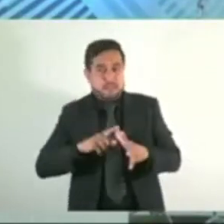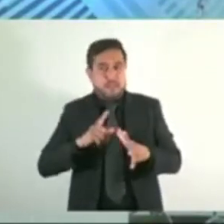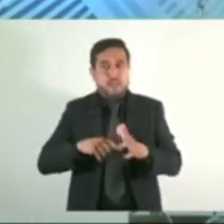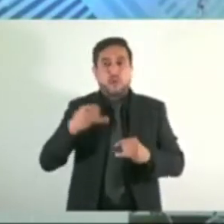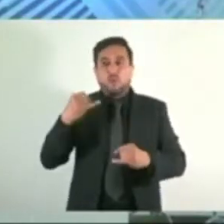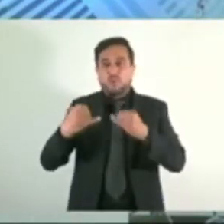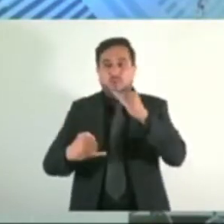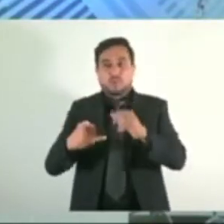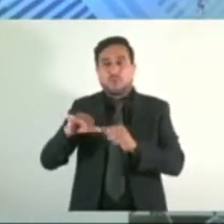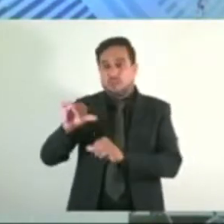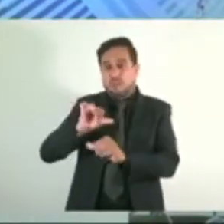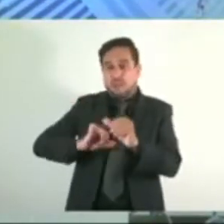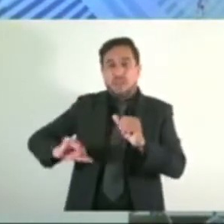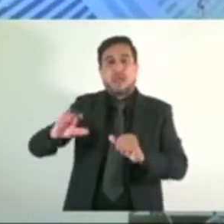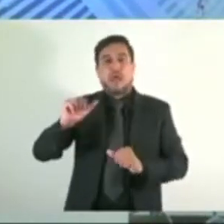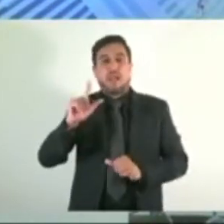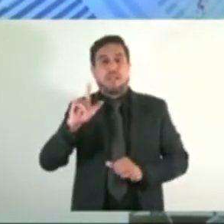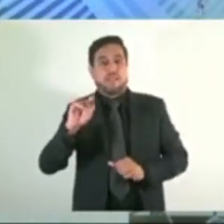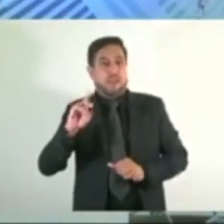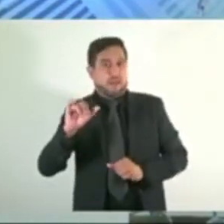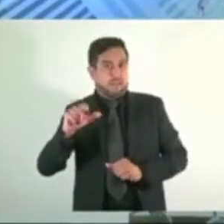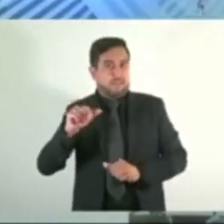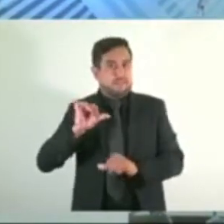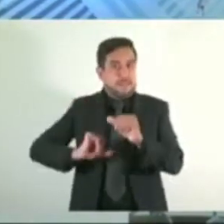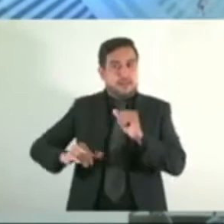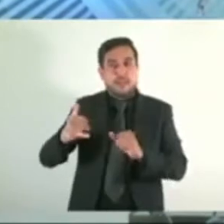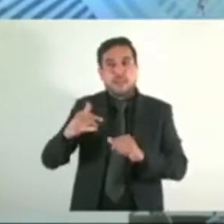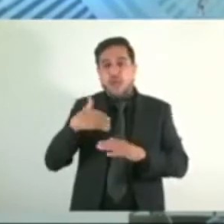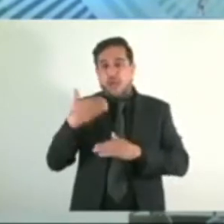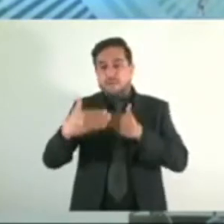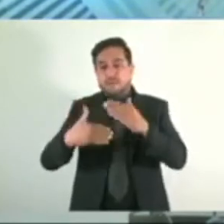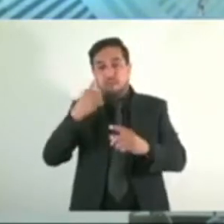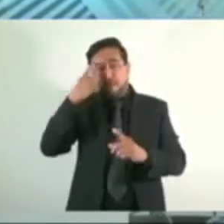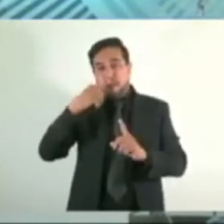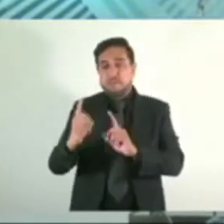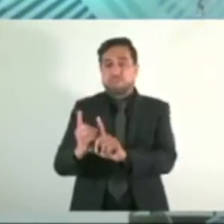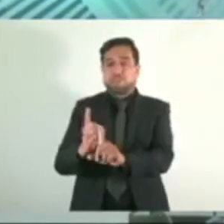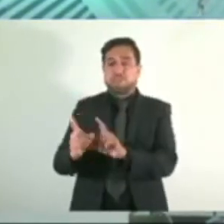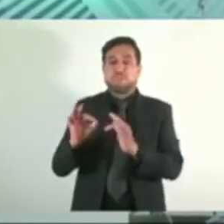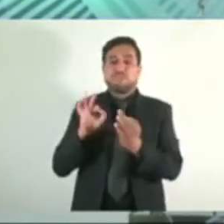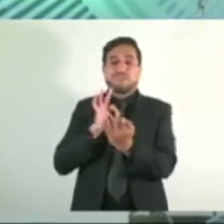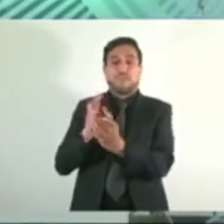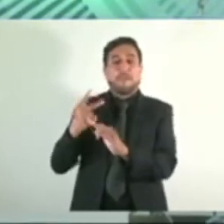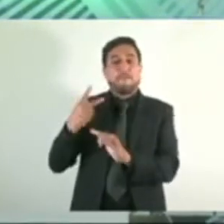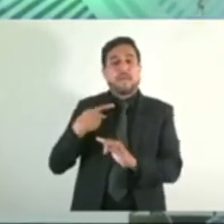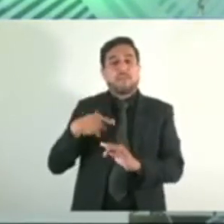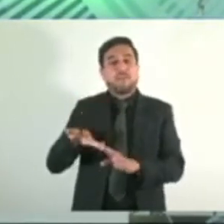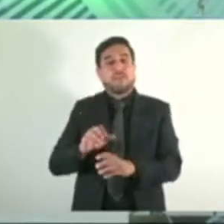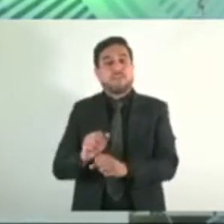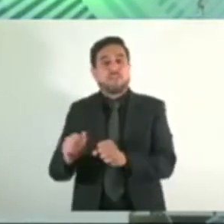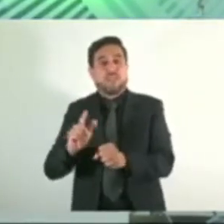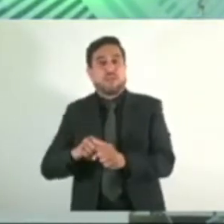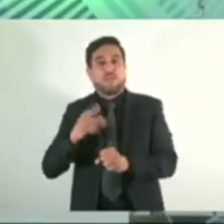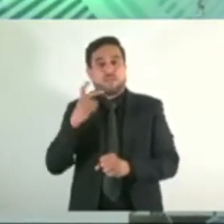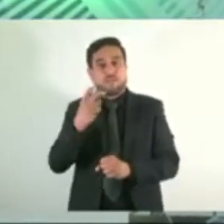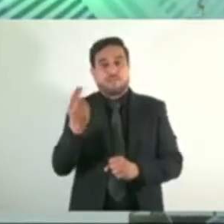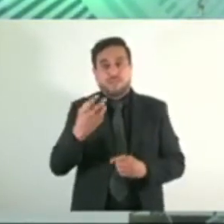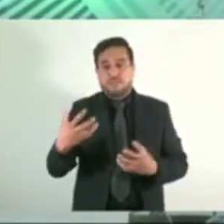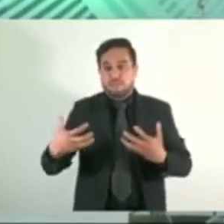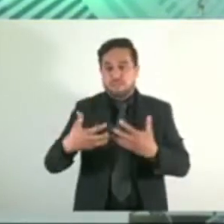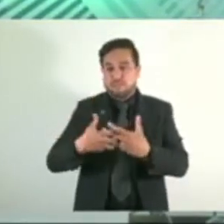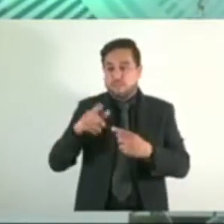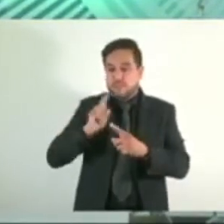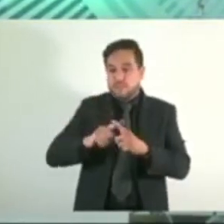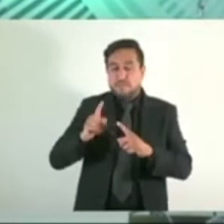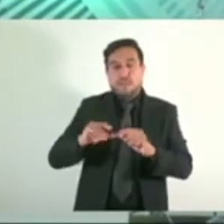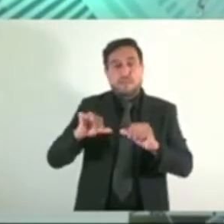entre otros. Y también ha avanzado en su cercanía con la sociedad. Es muy importante la vinculación que vienen realizando con autoridades y con organismos